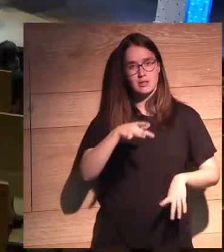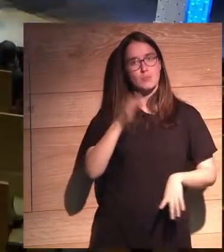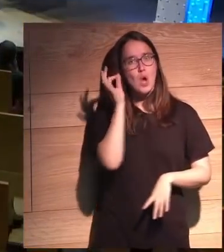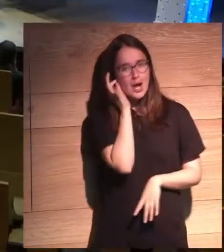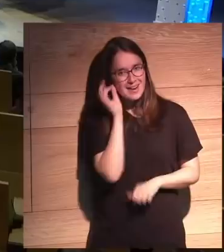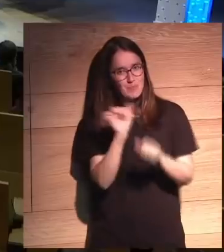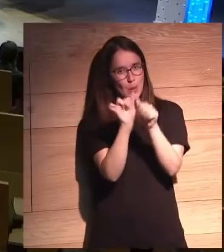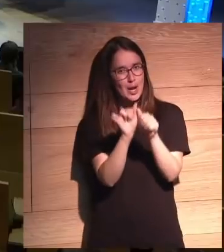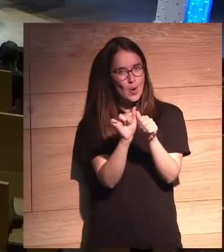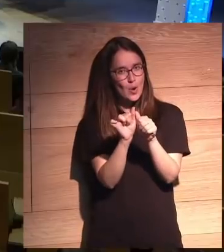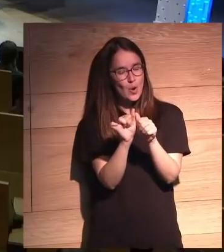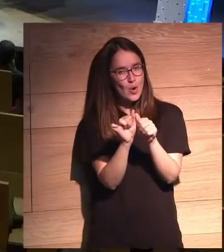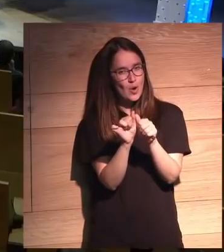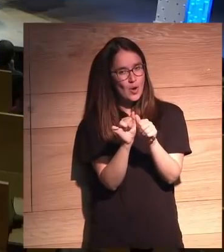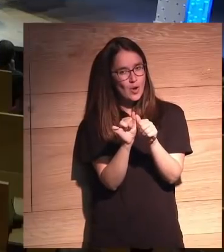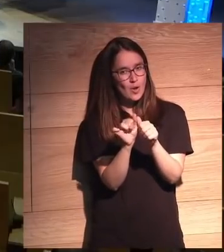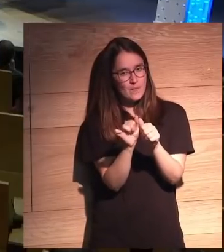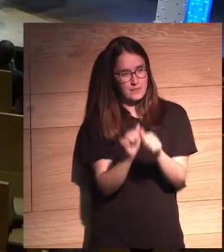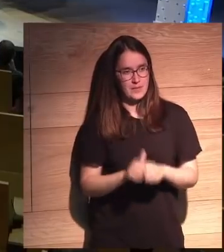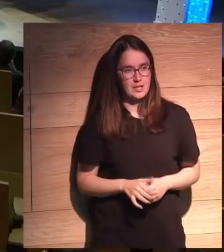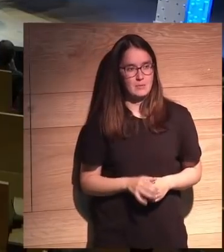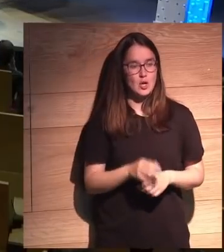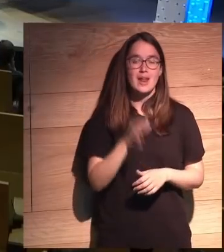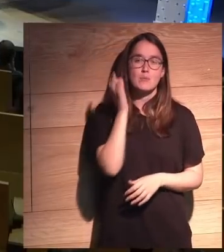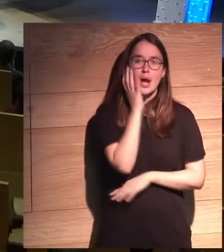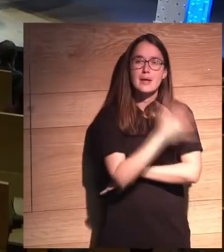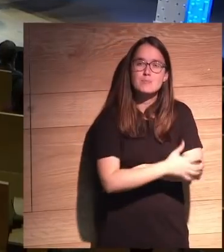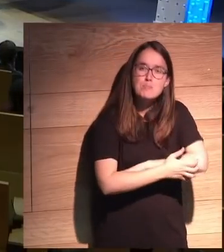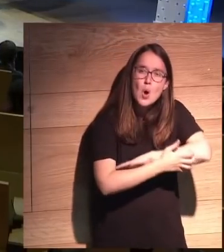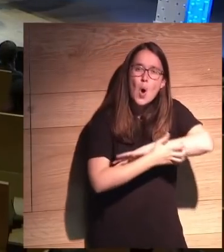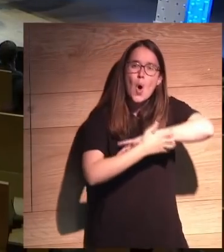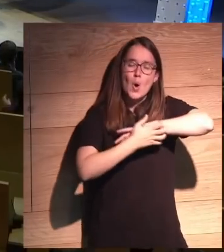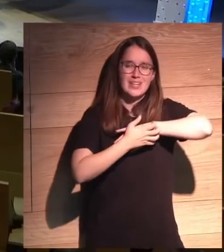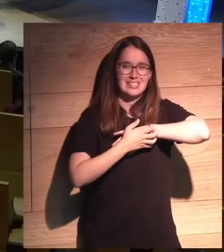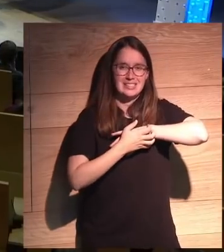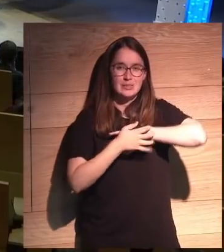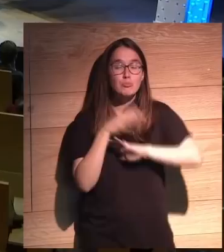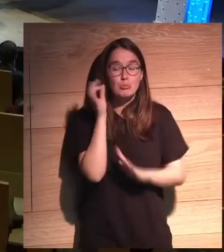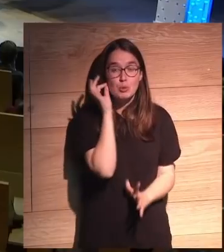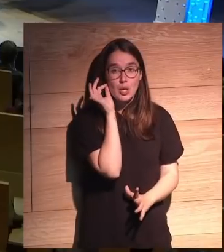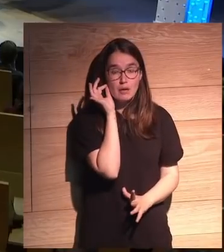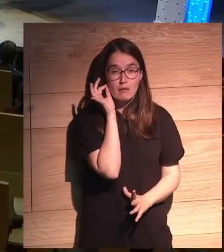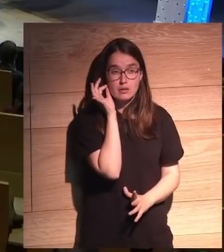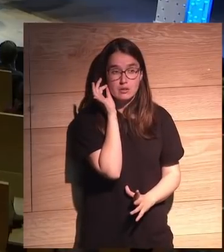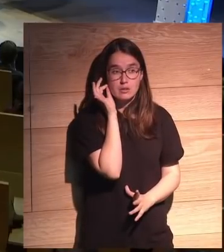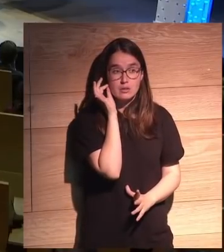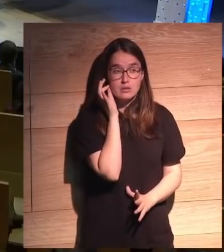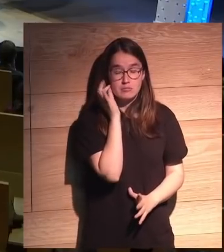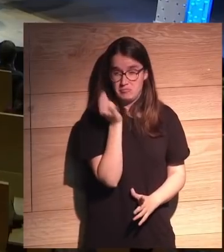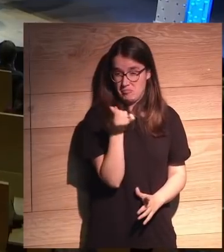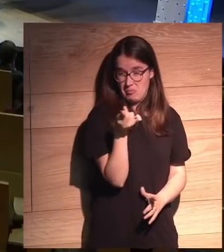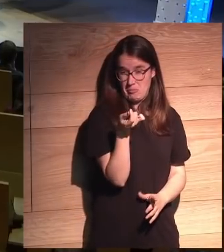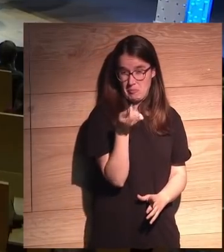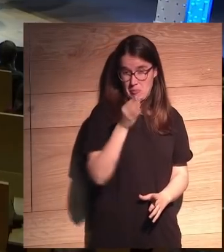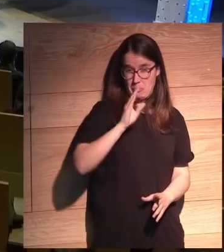mujeres. Pero eran mujeres del arroyo, eran mujeres pobres, eran mujeres que